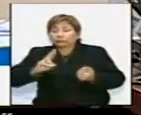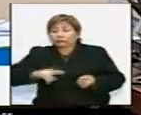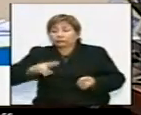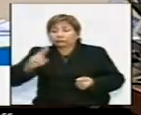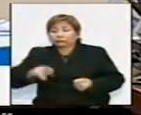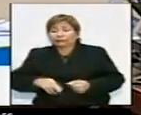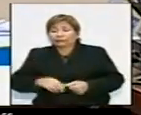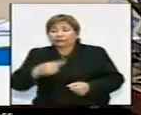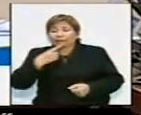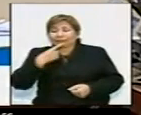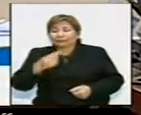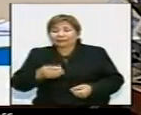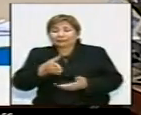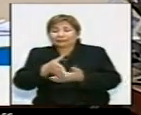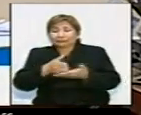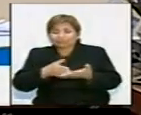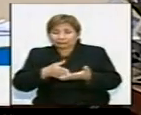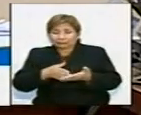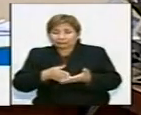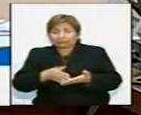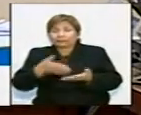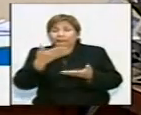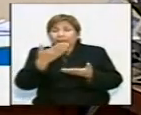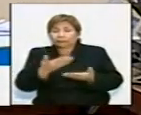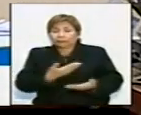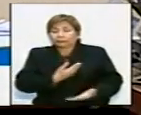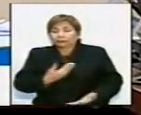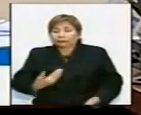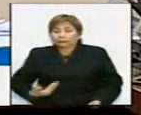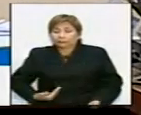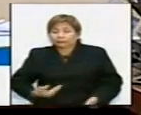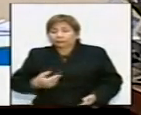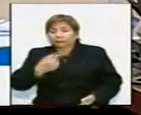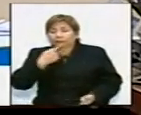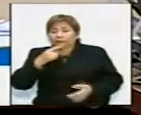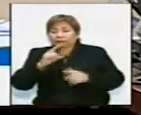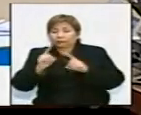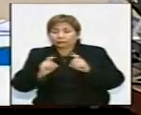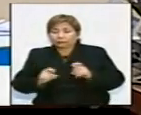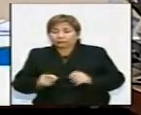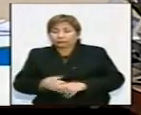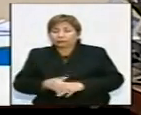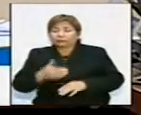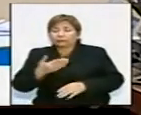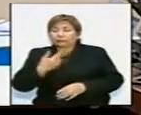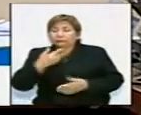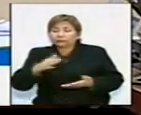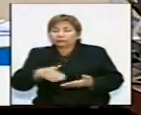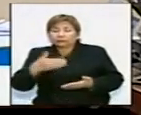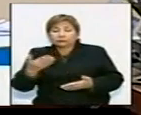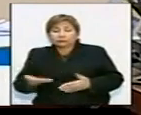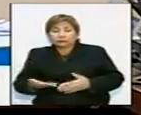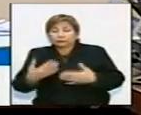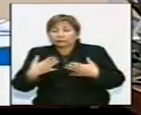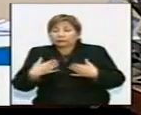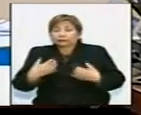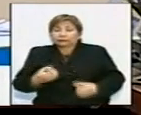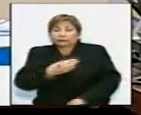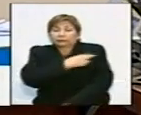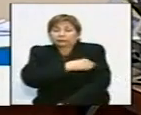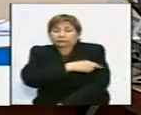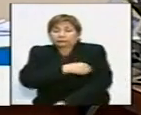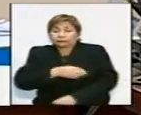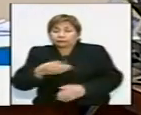Meléndez, es parte del Ejecutivo. Y yo preguntaría a través de la mesa si es que de repente el Ministerio de Salud, de